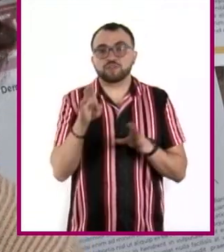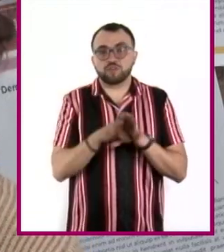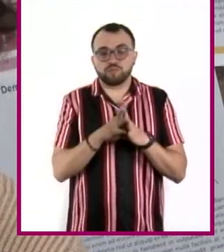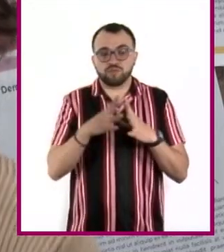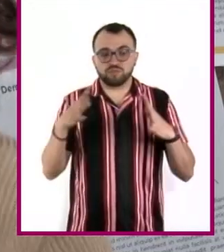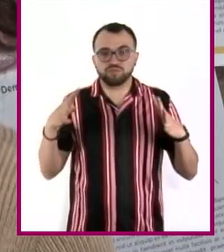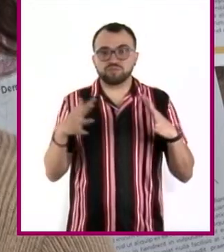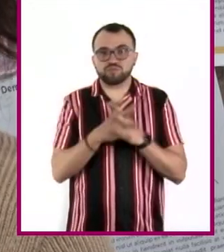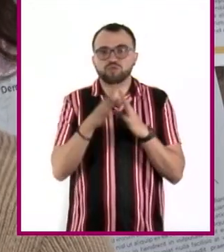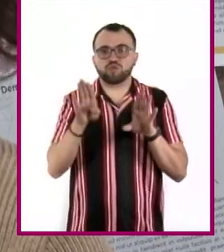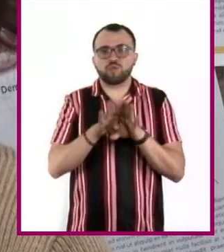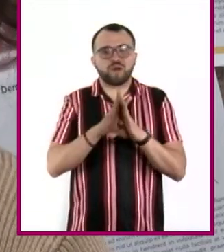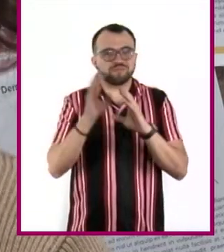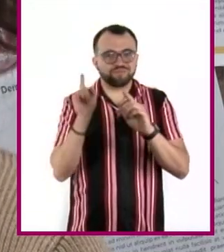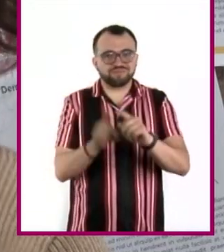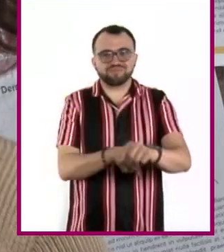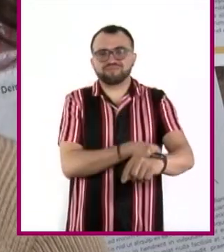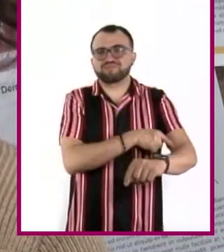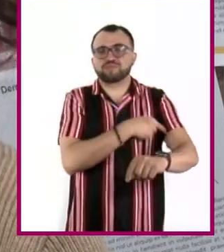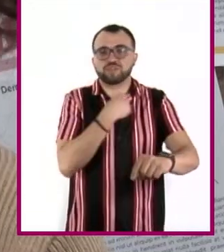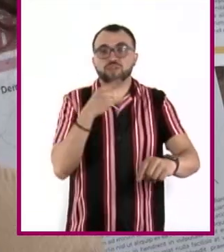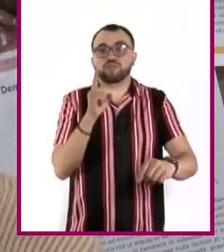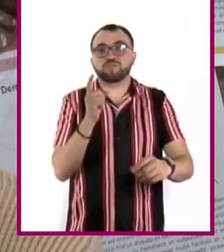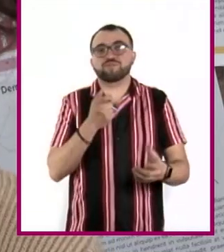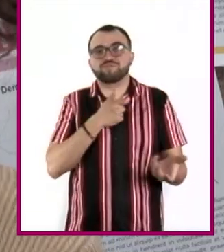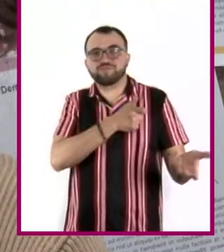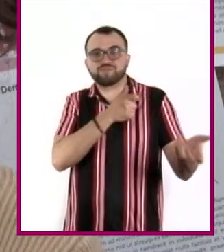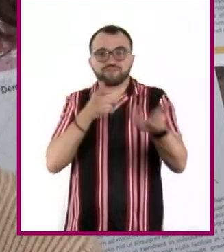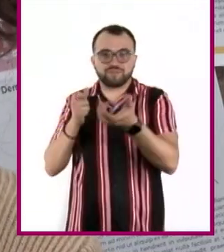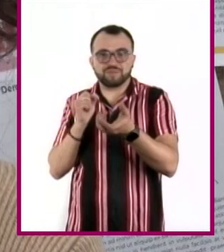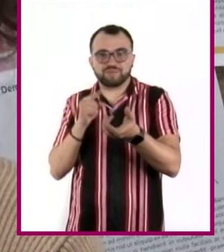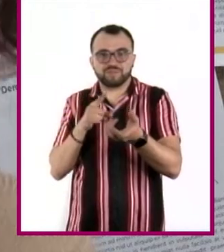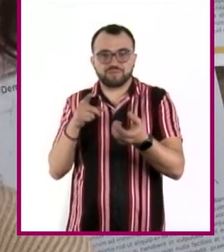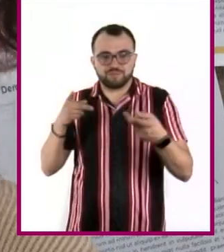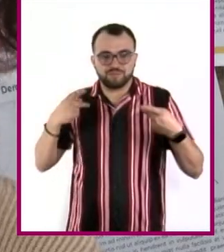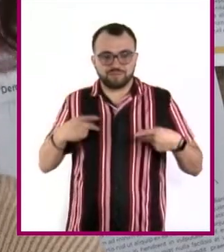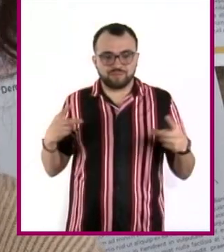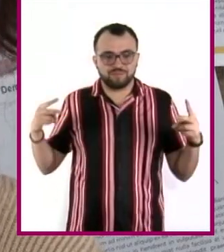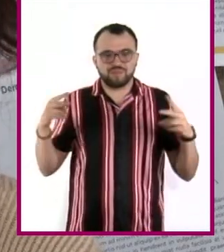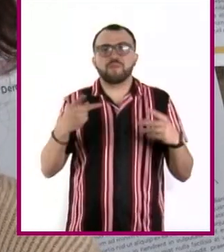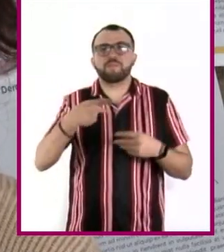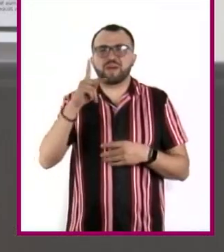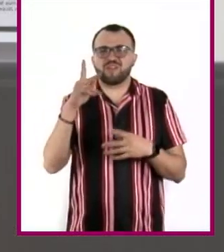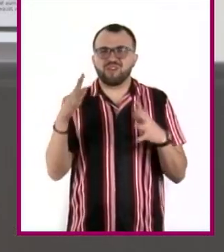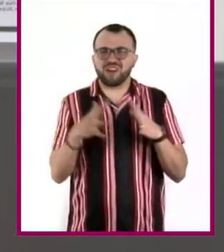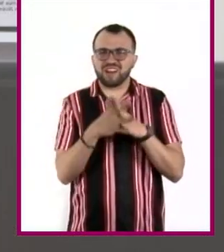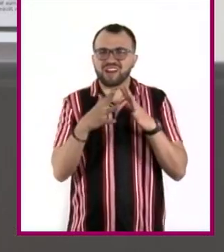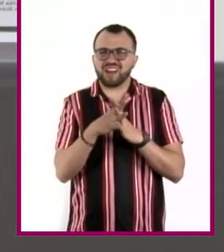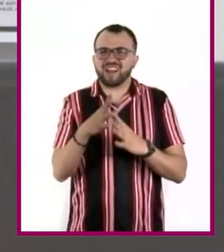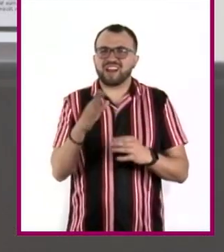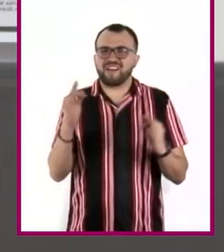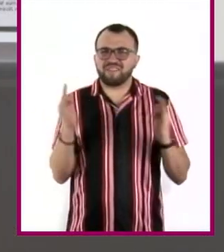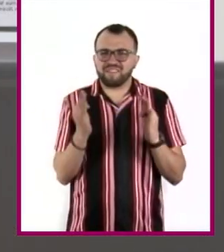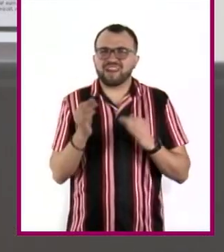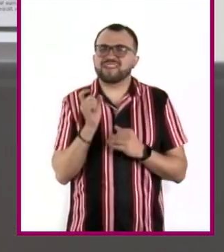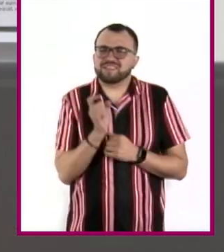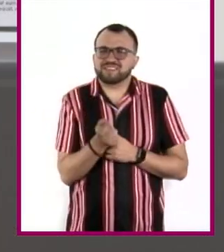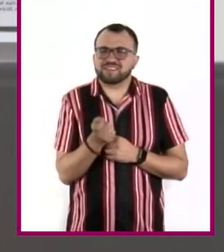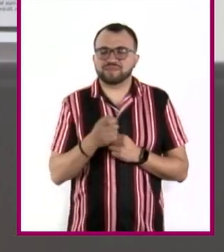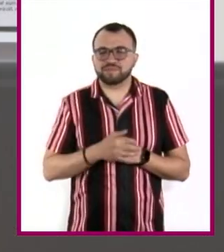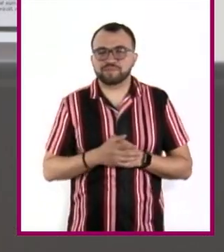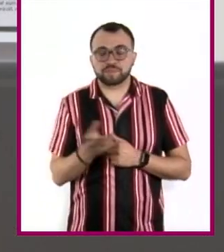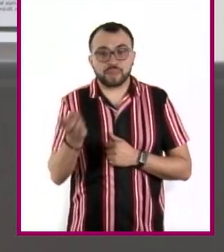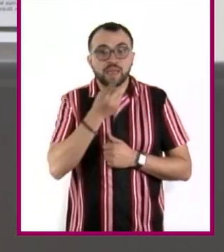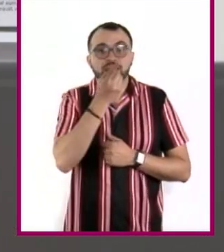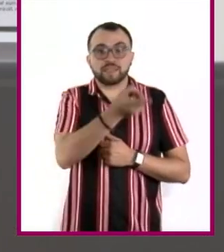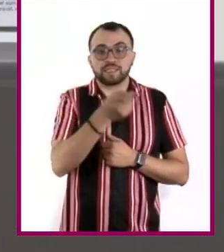confrontación prolongada que implica el uso de las armas de los bandos en conflicto, pero ¿Guerra Fría? Mira, dice aquí